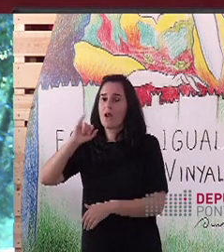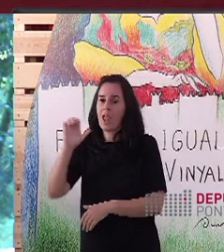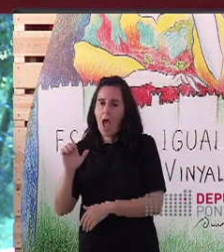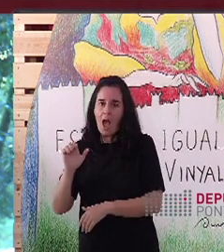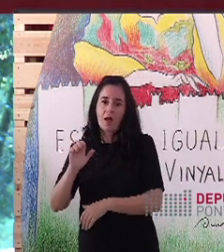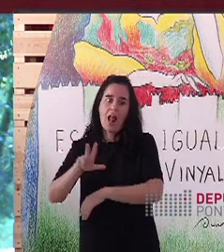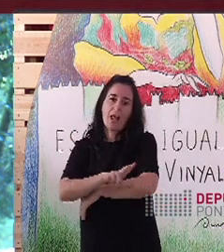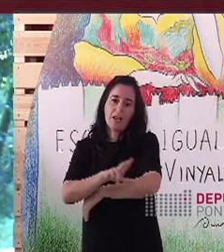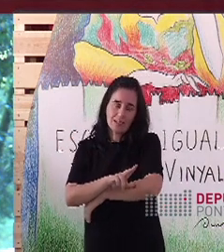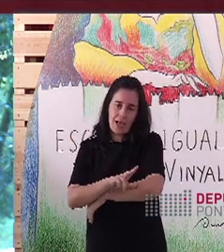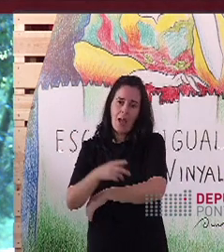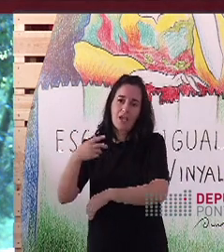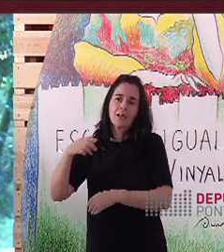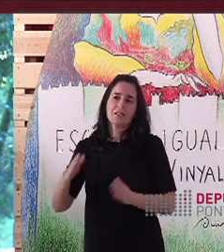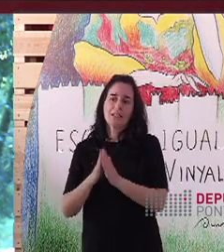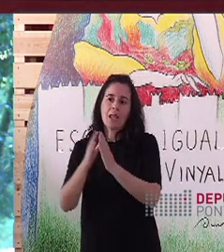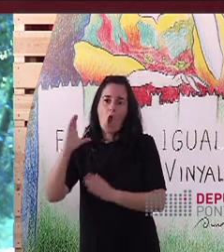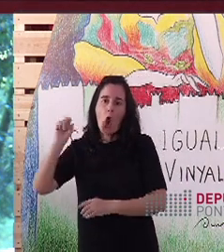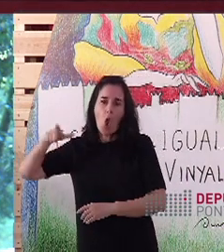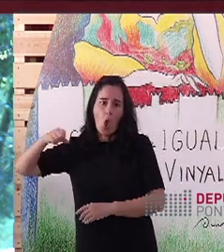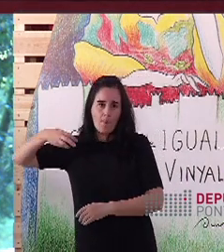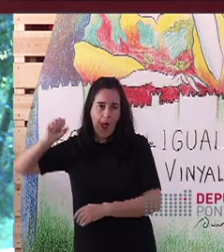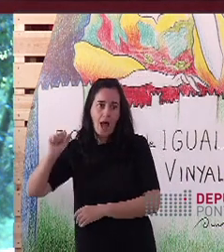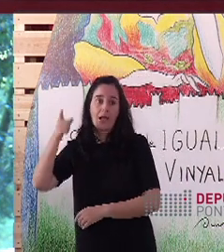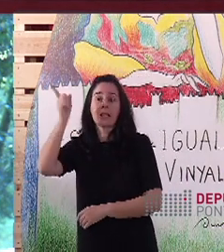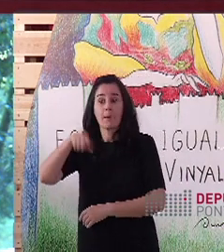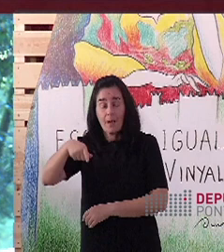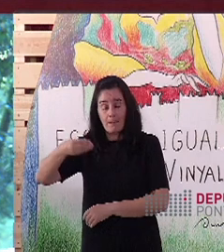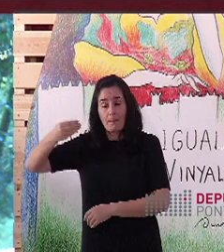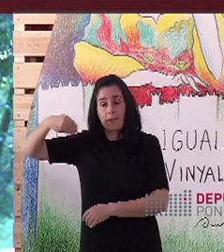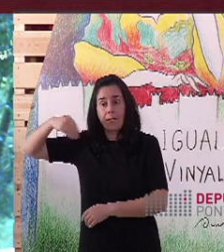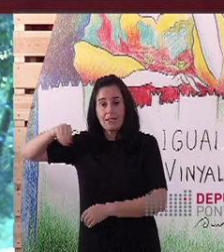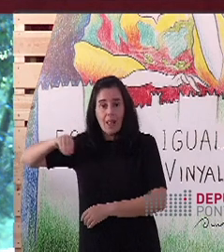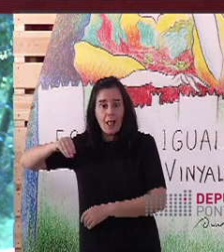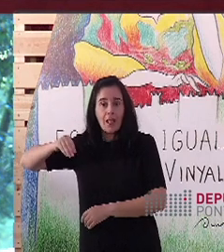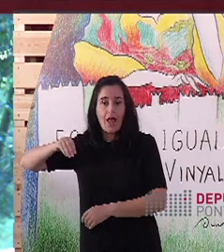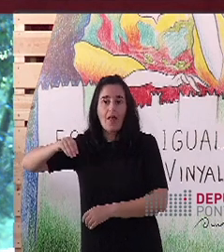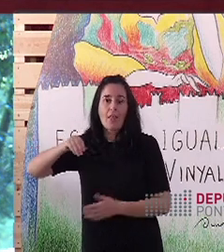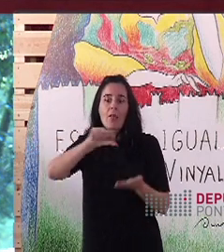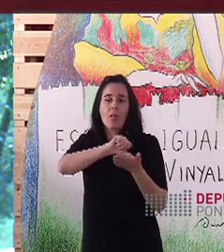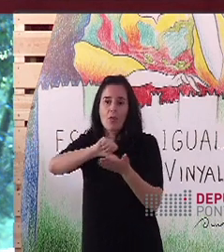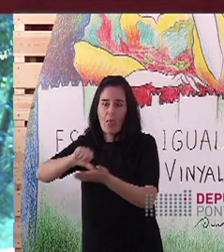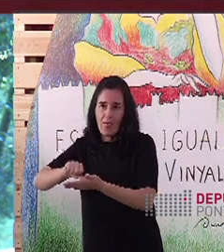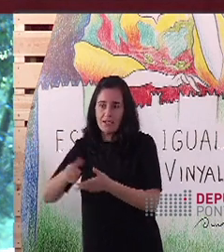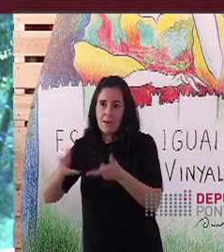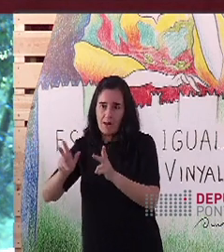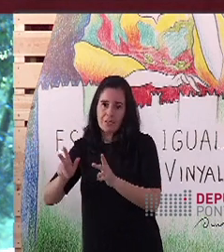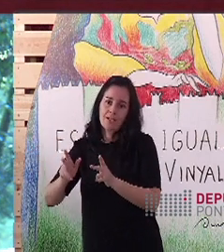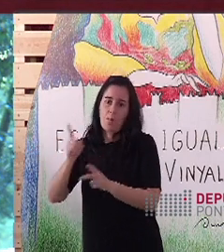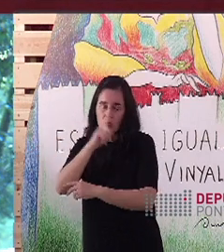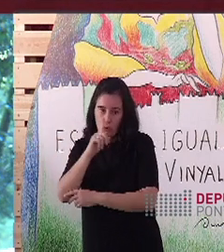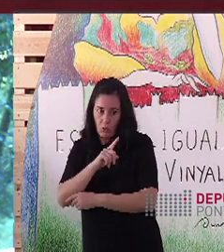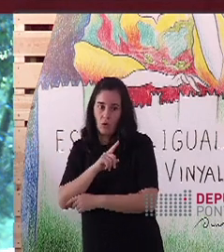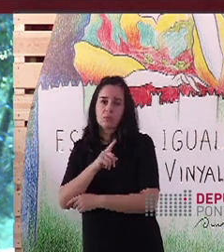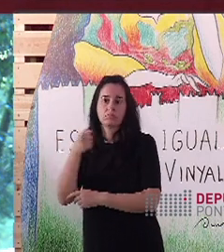alcaldesa de Santa Coloma de Gramenet y que a su vez es presidenta de las ciudades libres de prostitución.